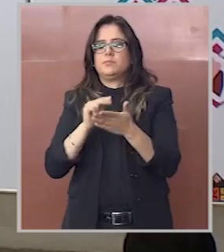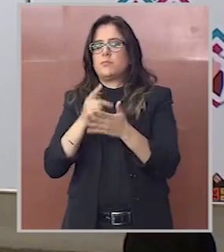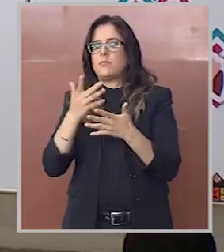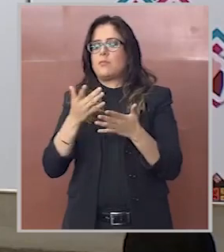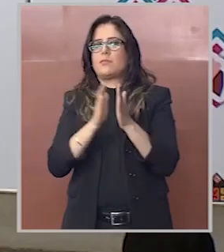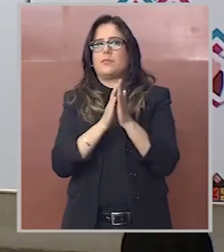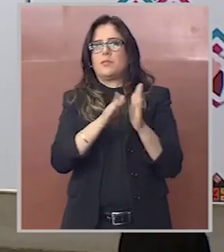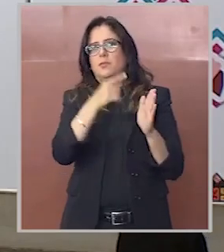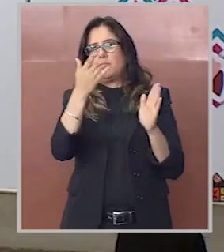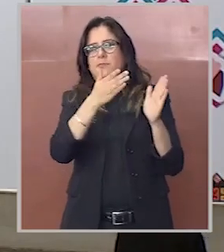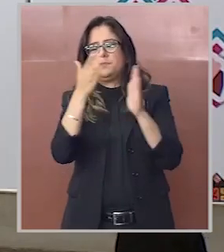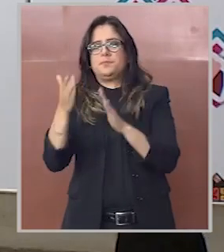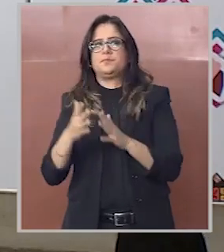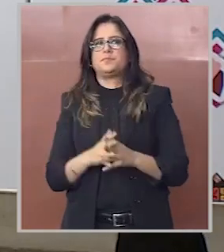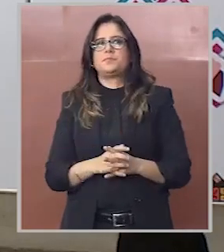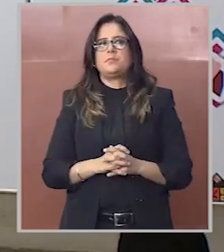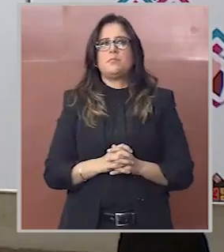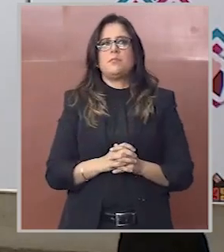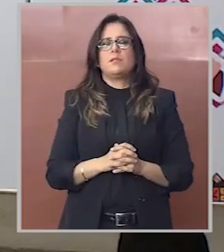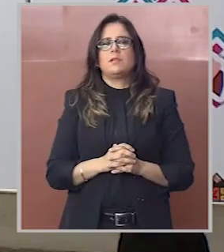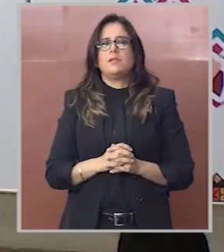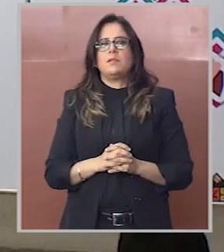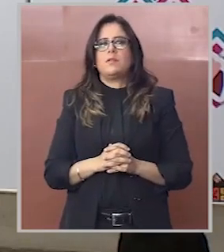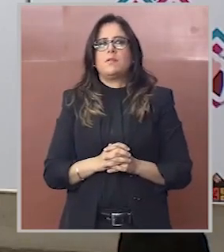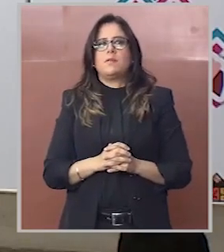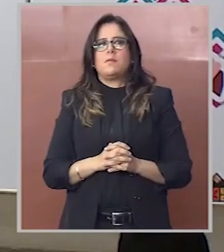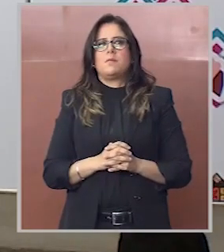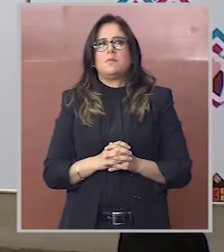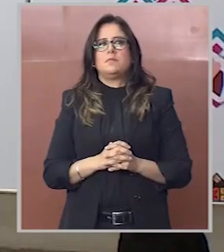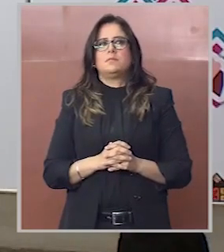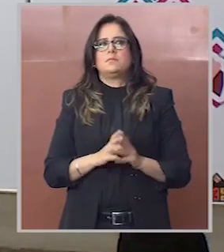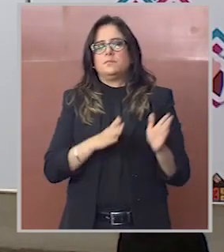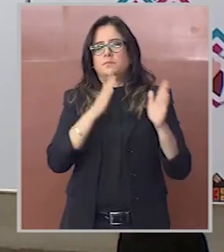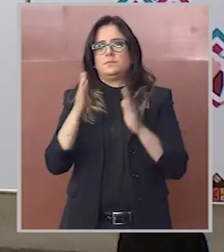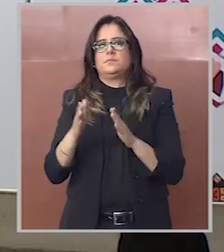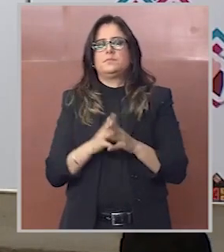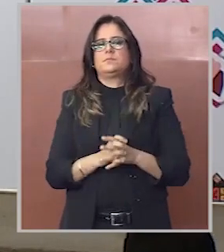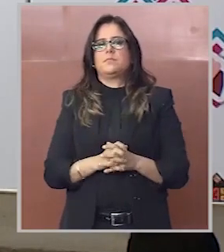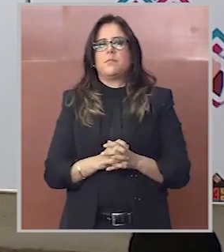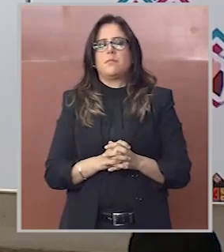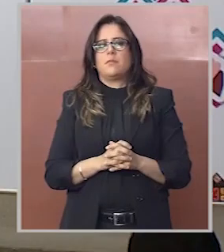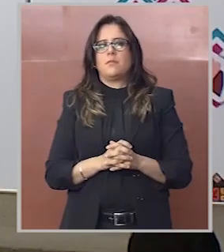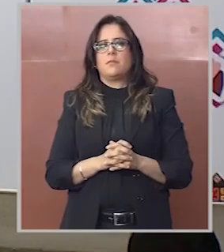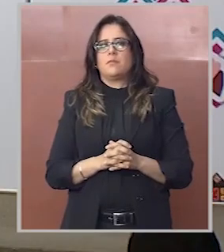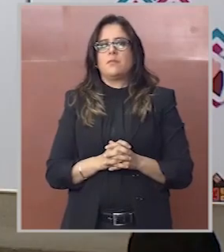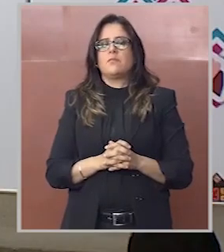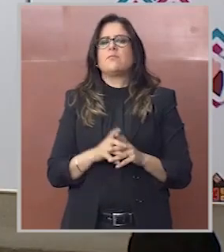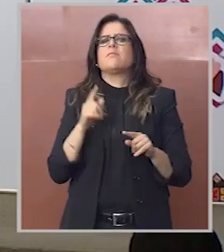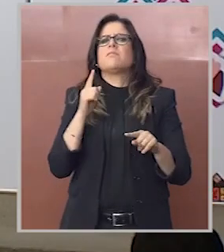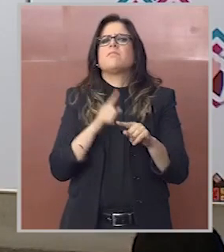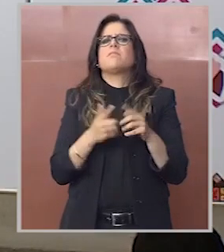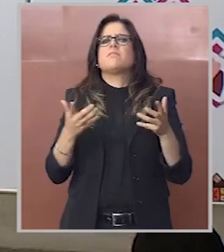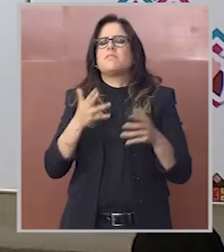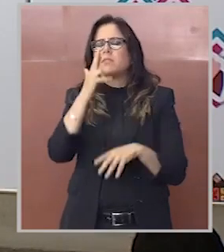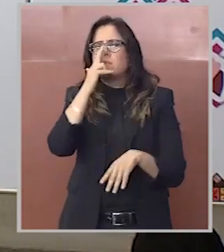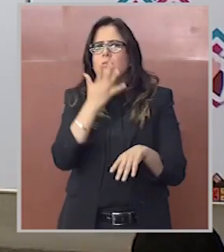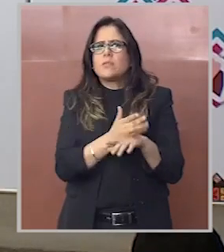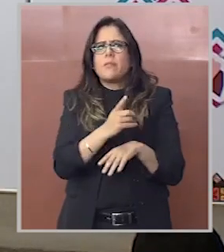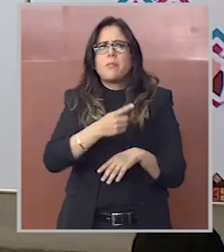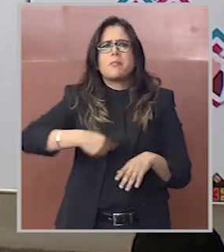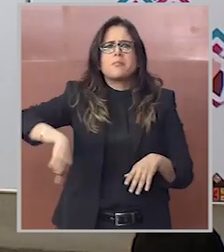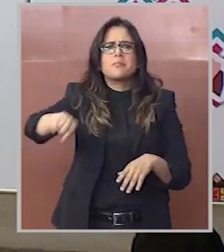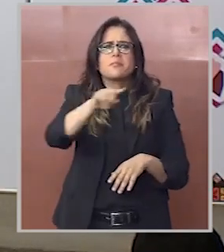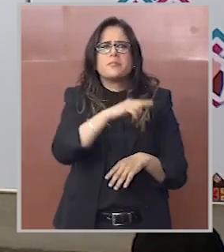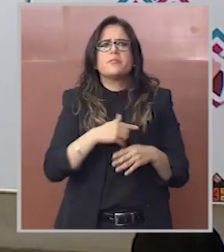entrando la siguiente en materia no Quiénes son los responsables entonces de luchar contra la discriminación